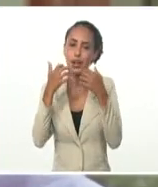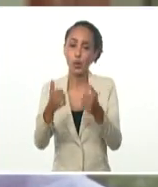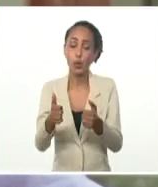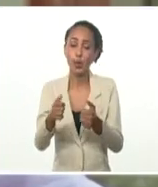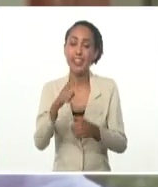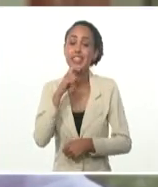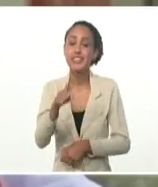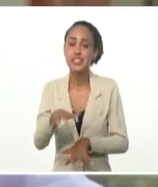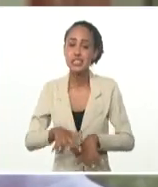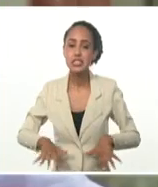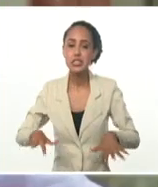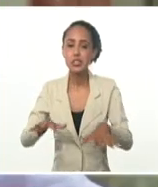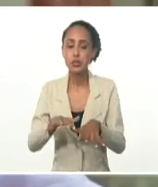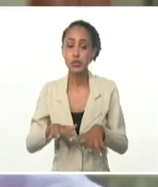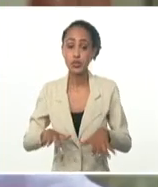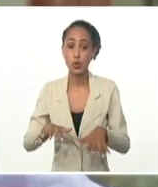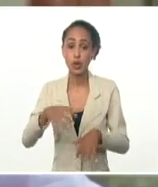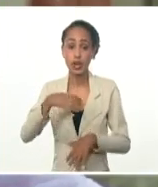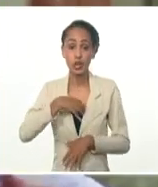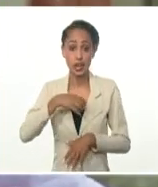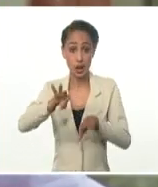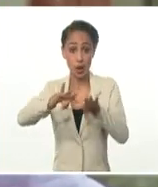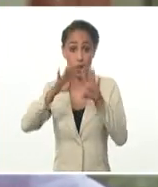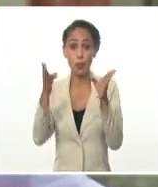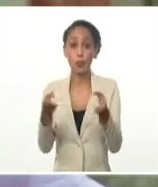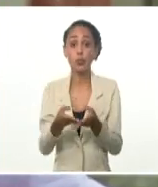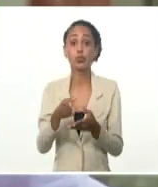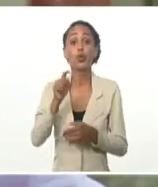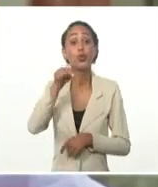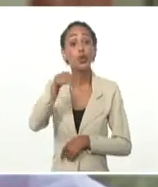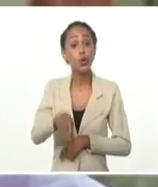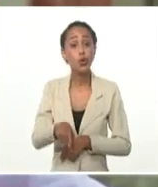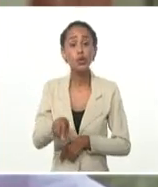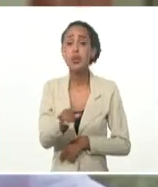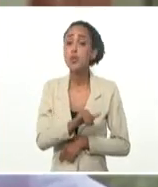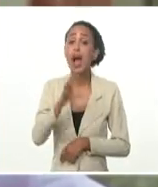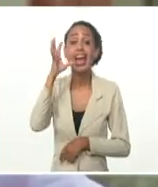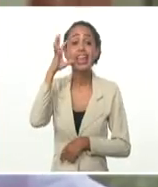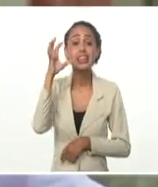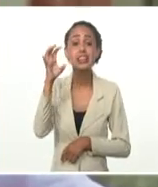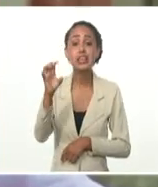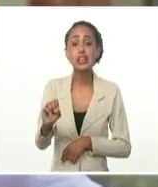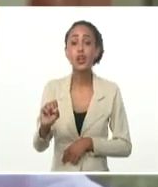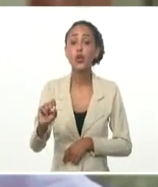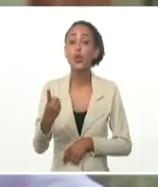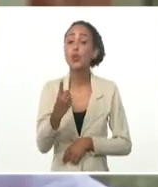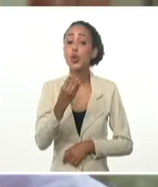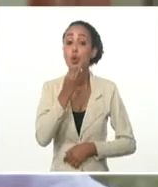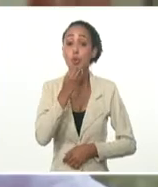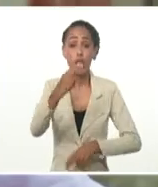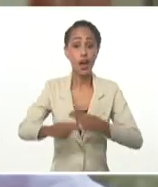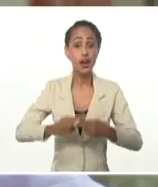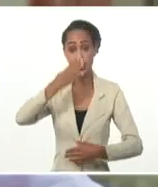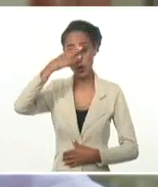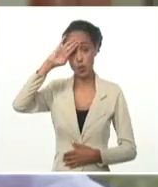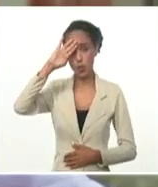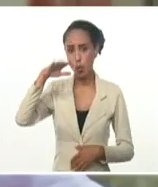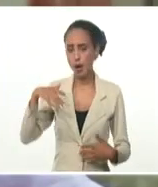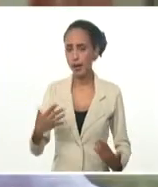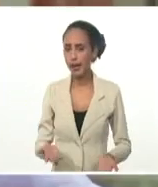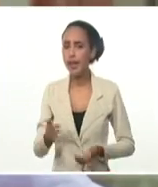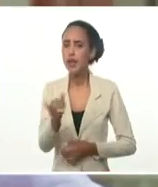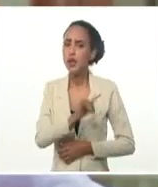coyuntura ideológica que atraviesa el mundo de hoy y para entender que la única opción para Cuba es el